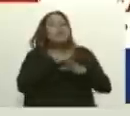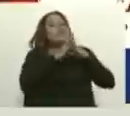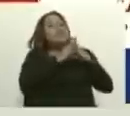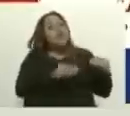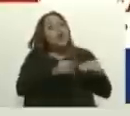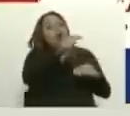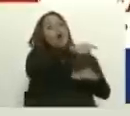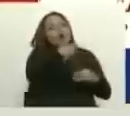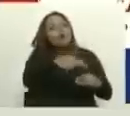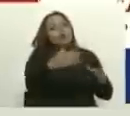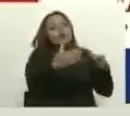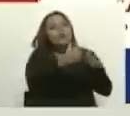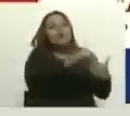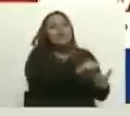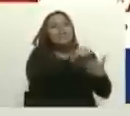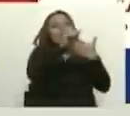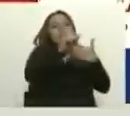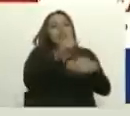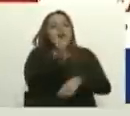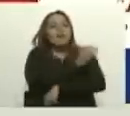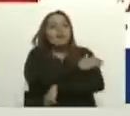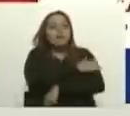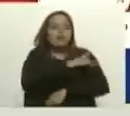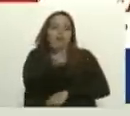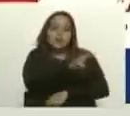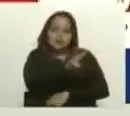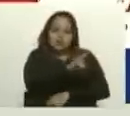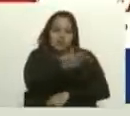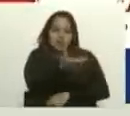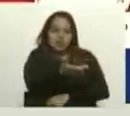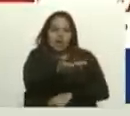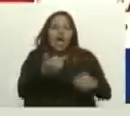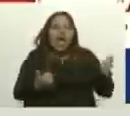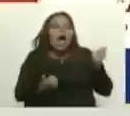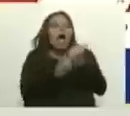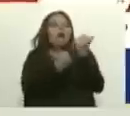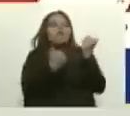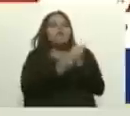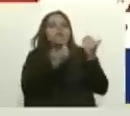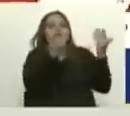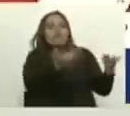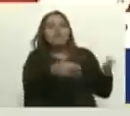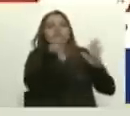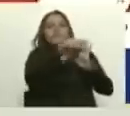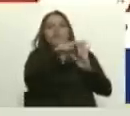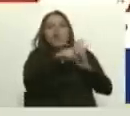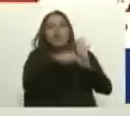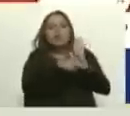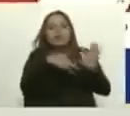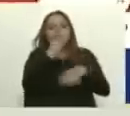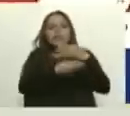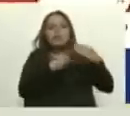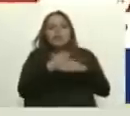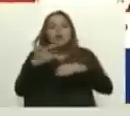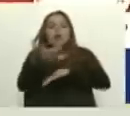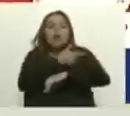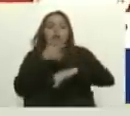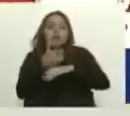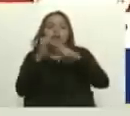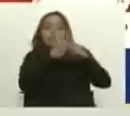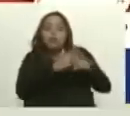la dirigencia de la oposición venezolana apoyó las medidas que tomó el gobierno de los Estados